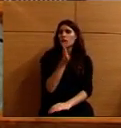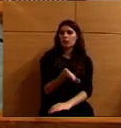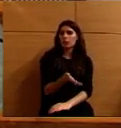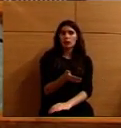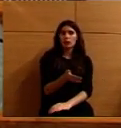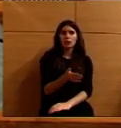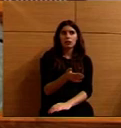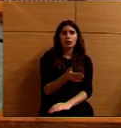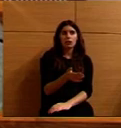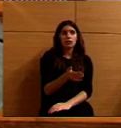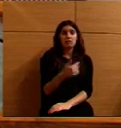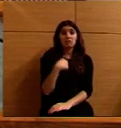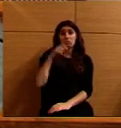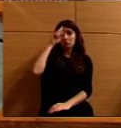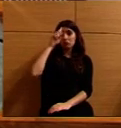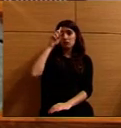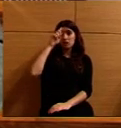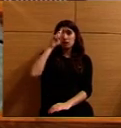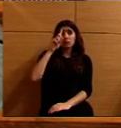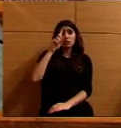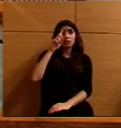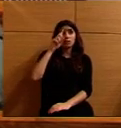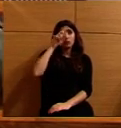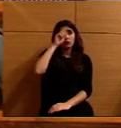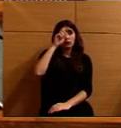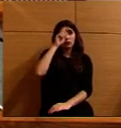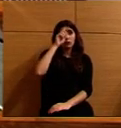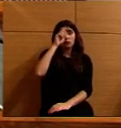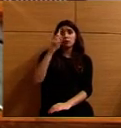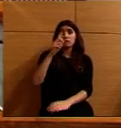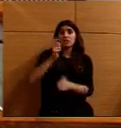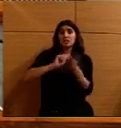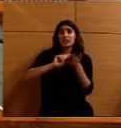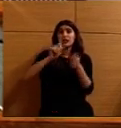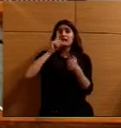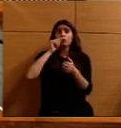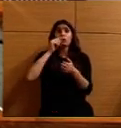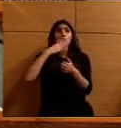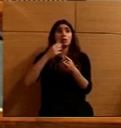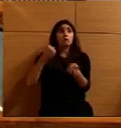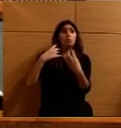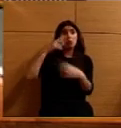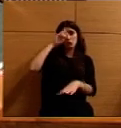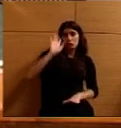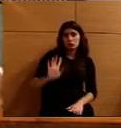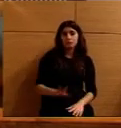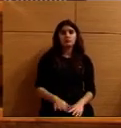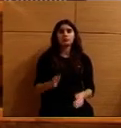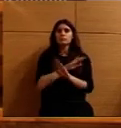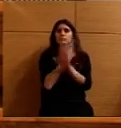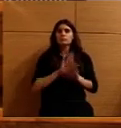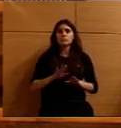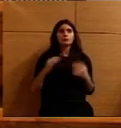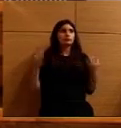comenzados. No sé a qué nos acogemos. Igual el señor secretario nos podría informar al respecto. Y por